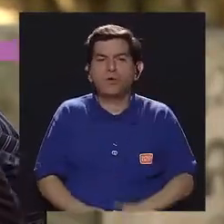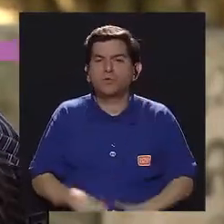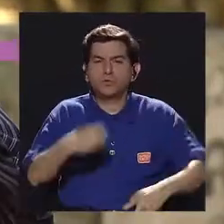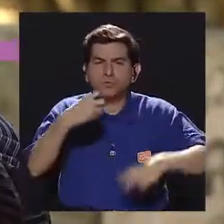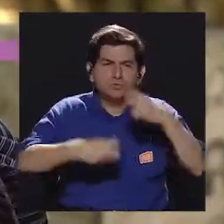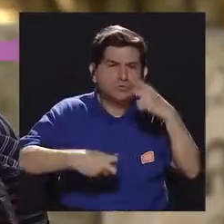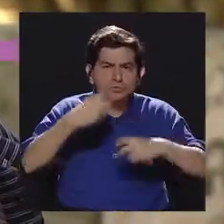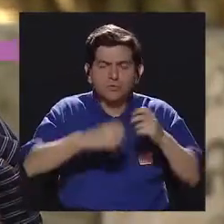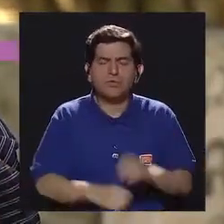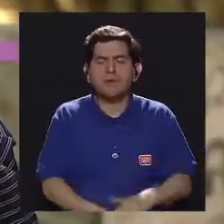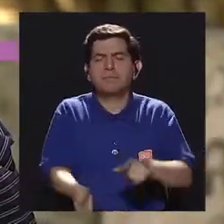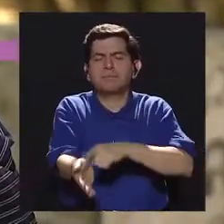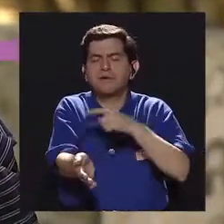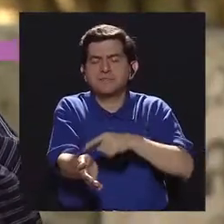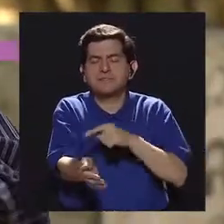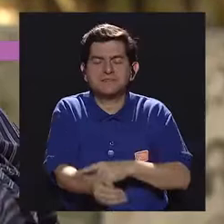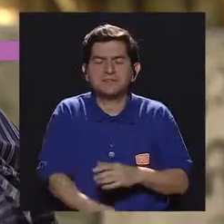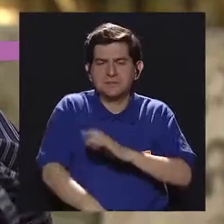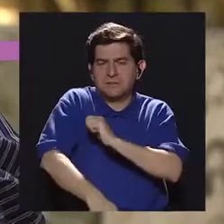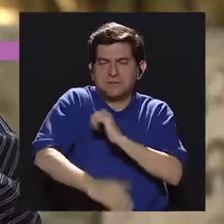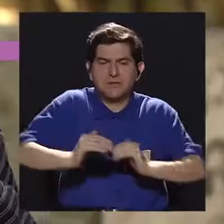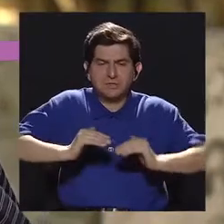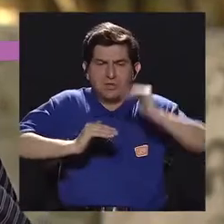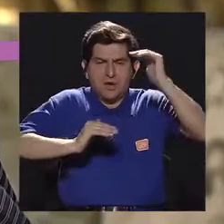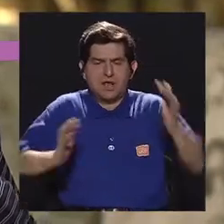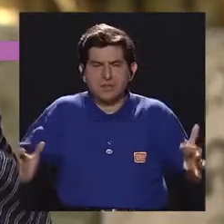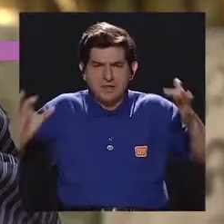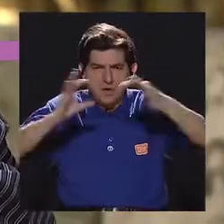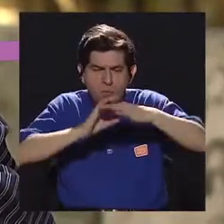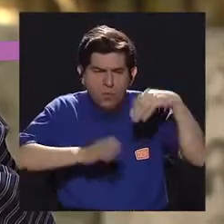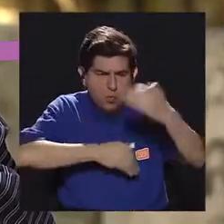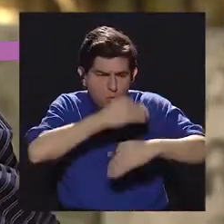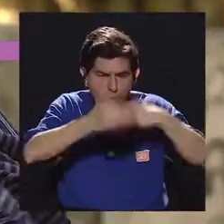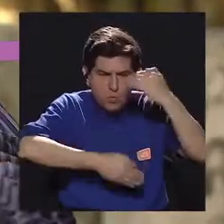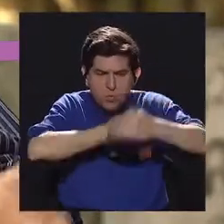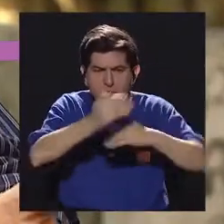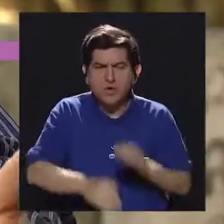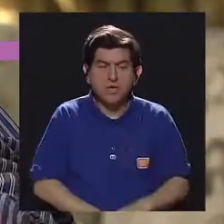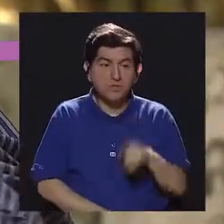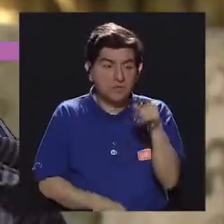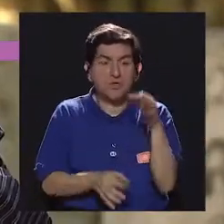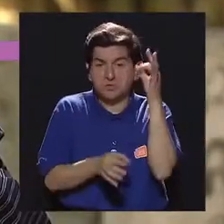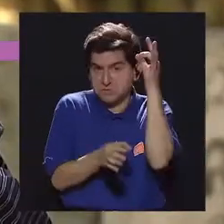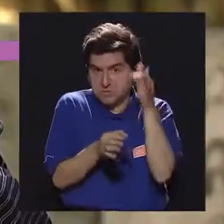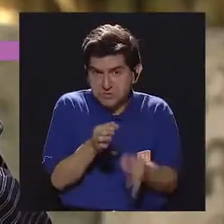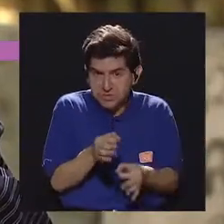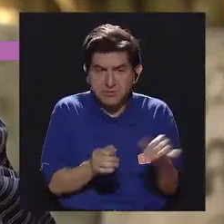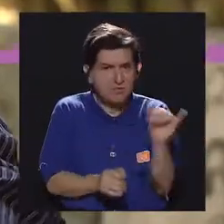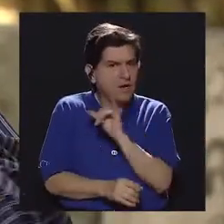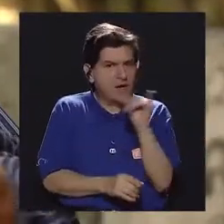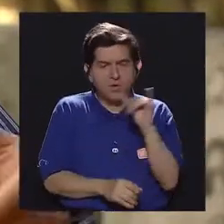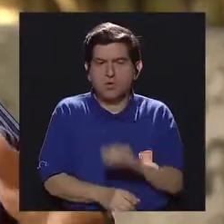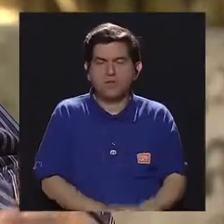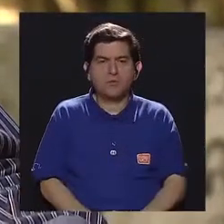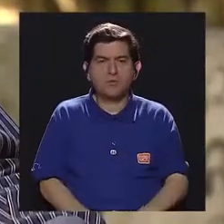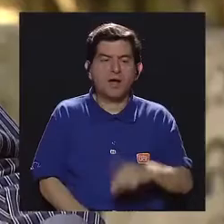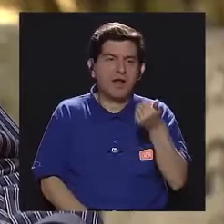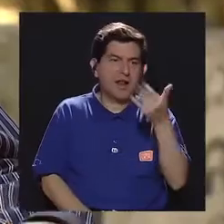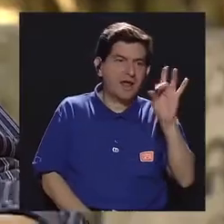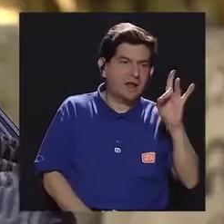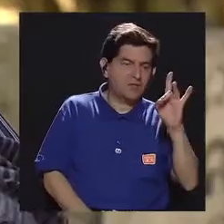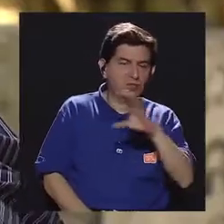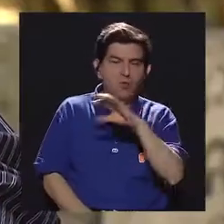otras comorbilidades como diabetes, presión alta asociadas a tu procedimiento, que aunque es un procedimiento sencillo, no es lo mismo sacárselo